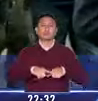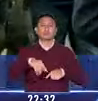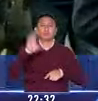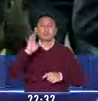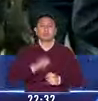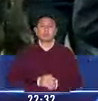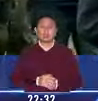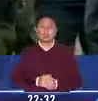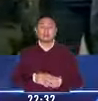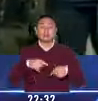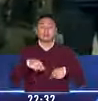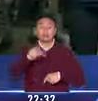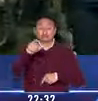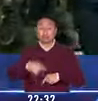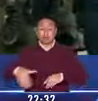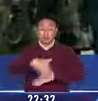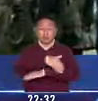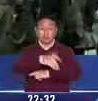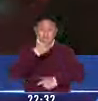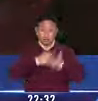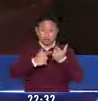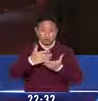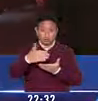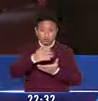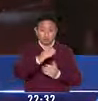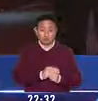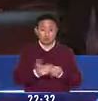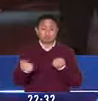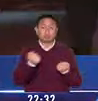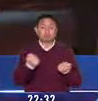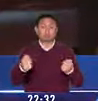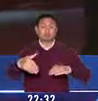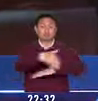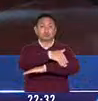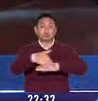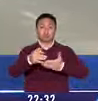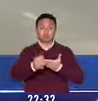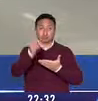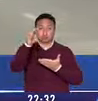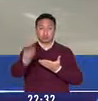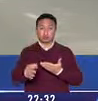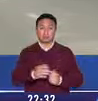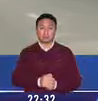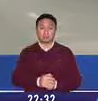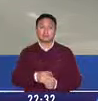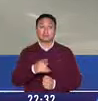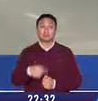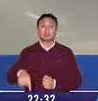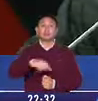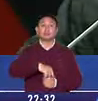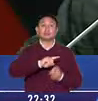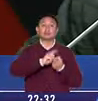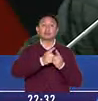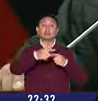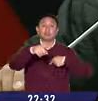y retiro de libadores en espacios públicos, control en zonas urbanas y rurales y activación de contraflujos.